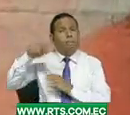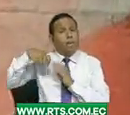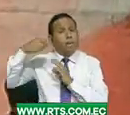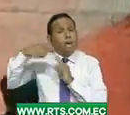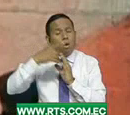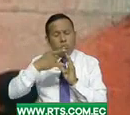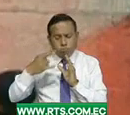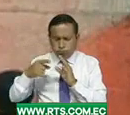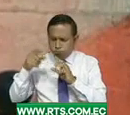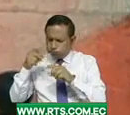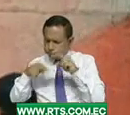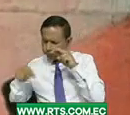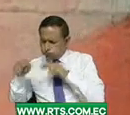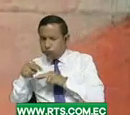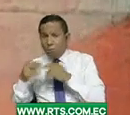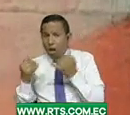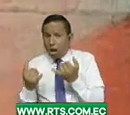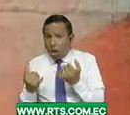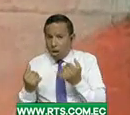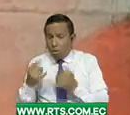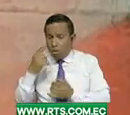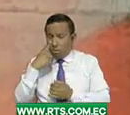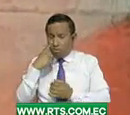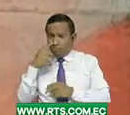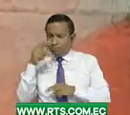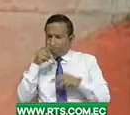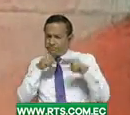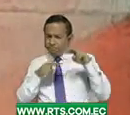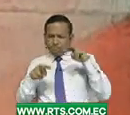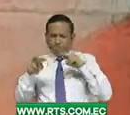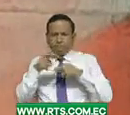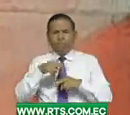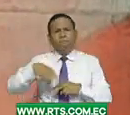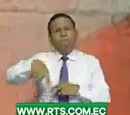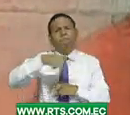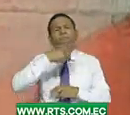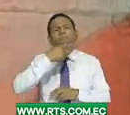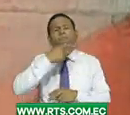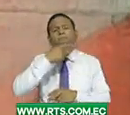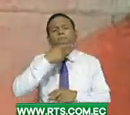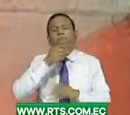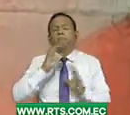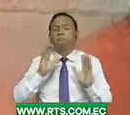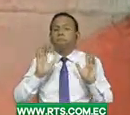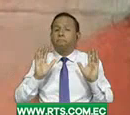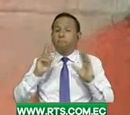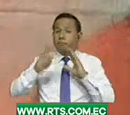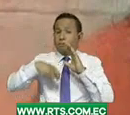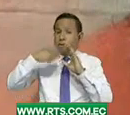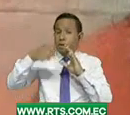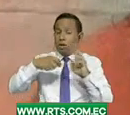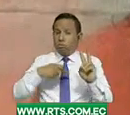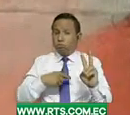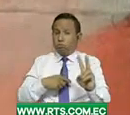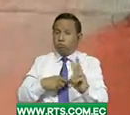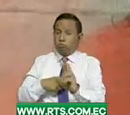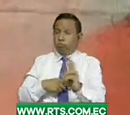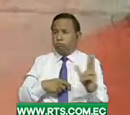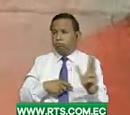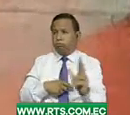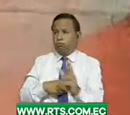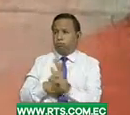se centran en la identificación de los antisociales que aparecen en imágenes para así